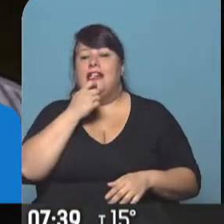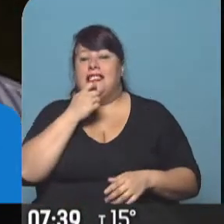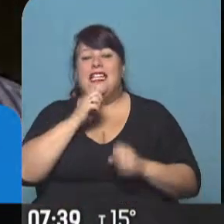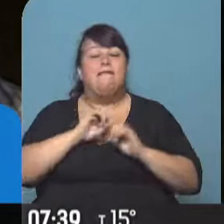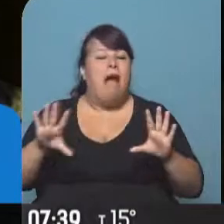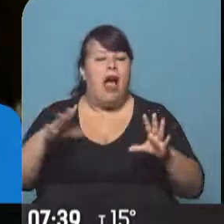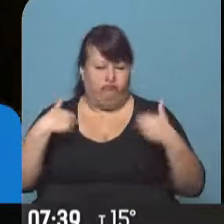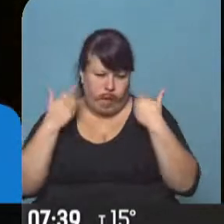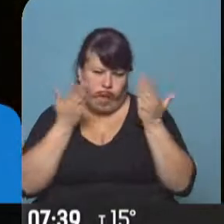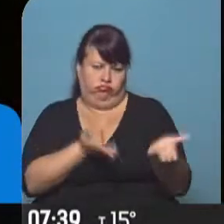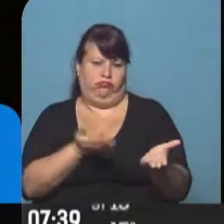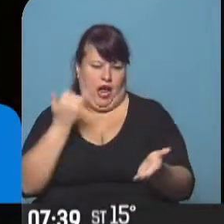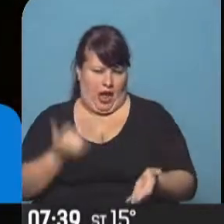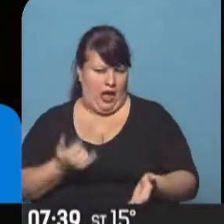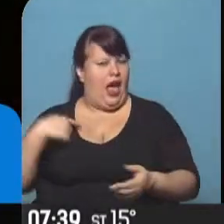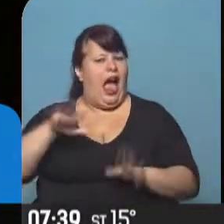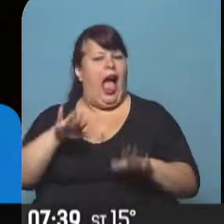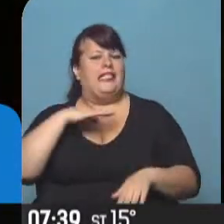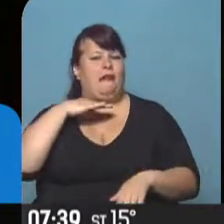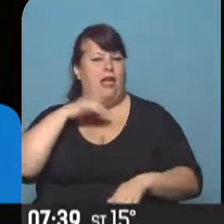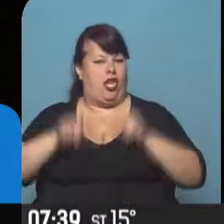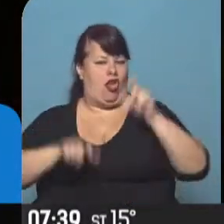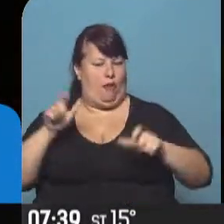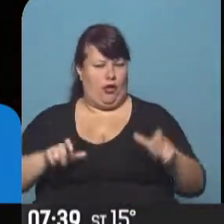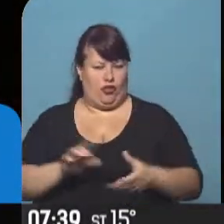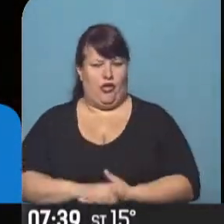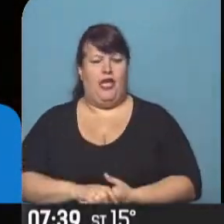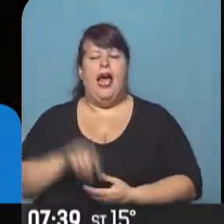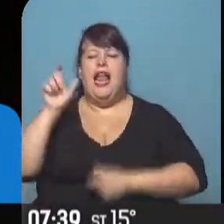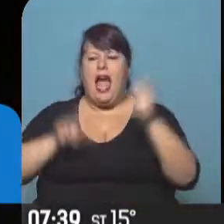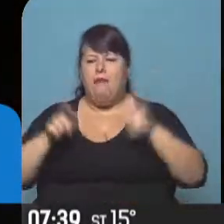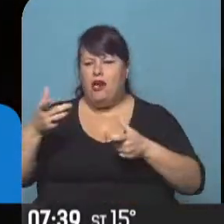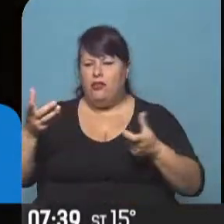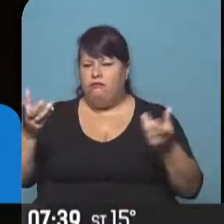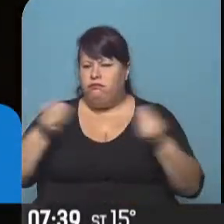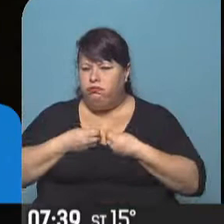desgracia nos crecemos. Así somos los mexicanos. La gente nos respondió como